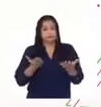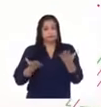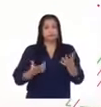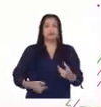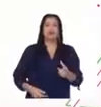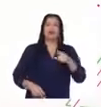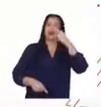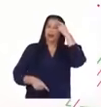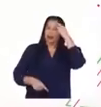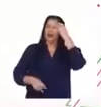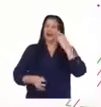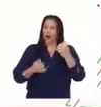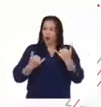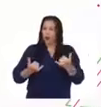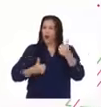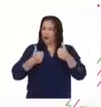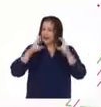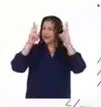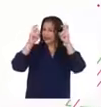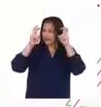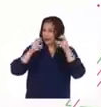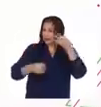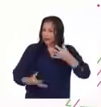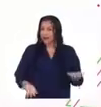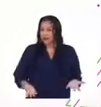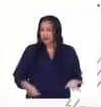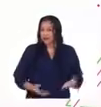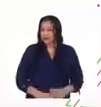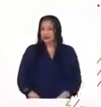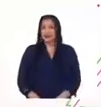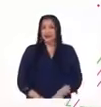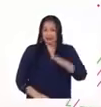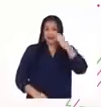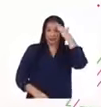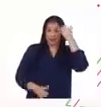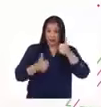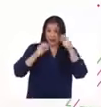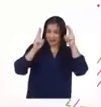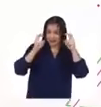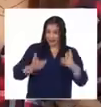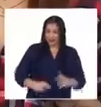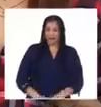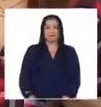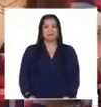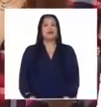Creo que ya se imaginan de qué hablaremos hoy, ¿verdad? ¿Adivinan o no adivinan?